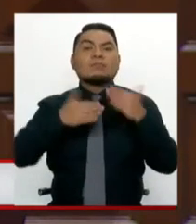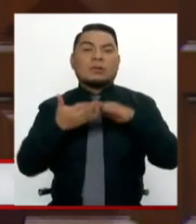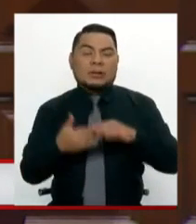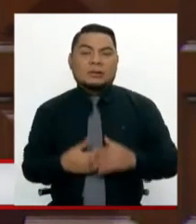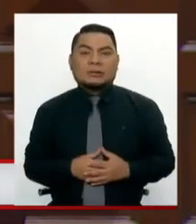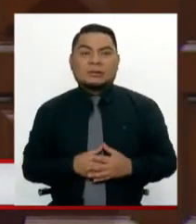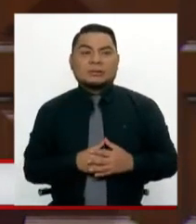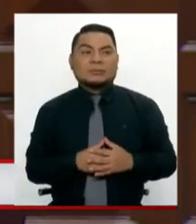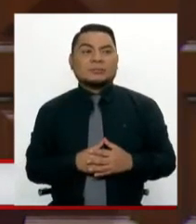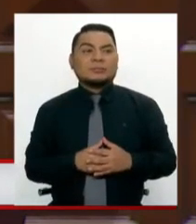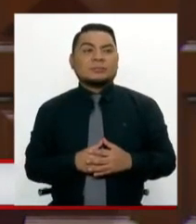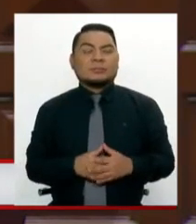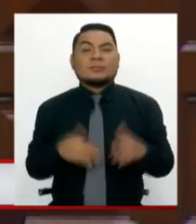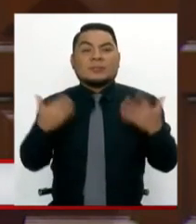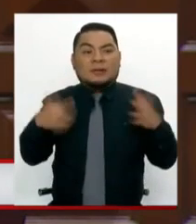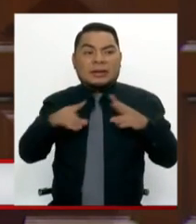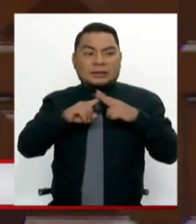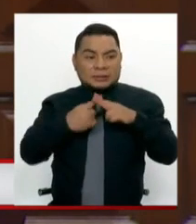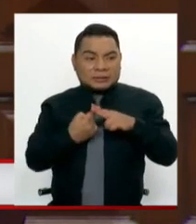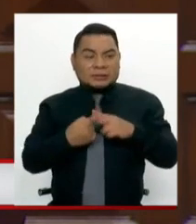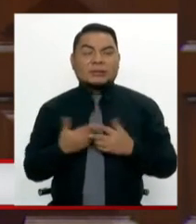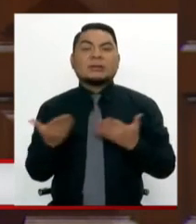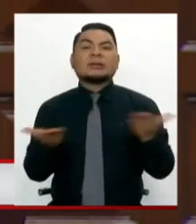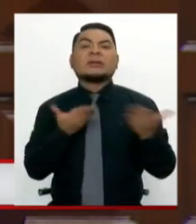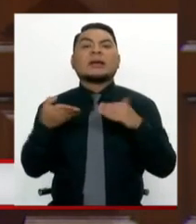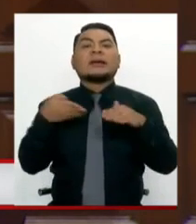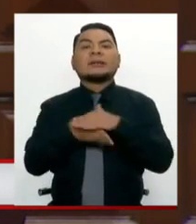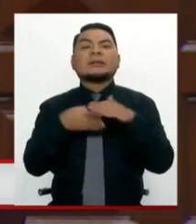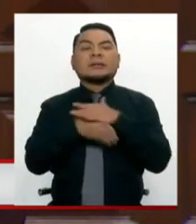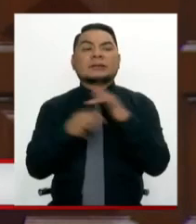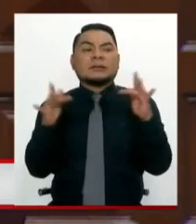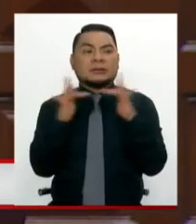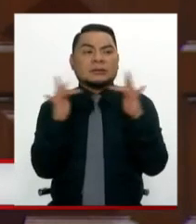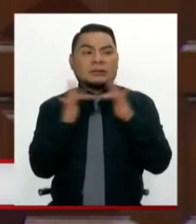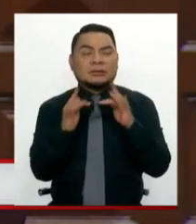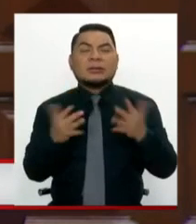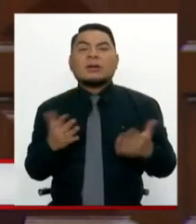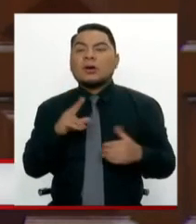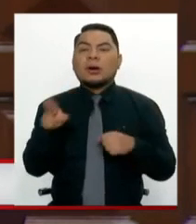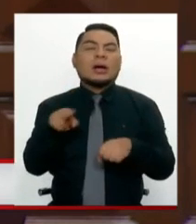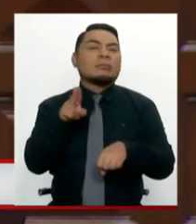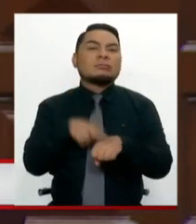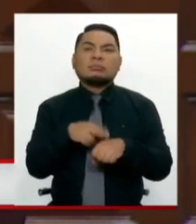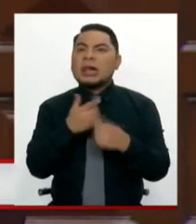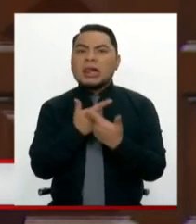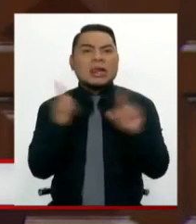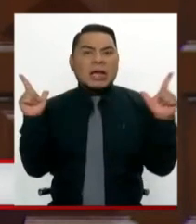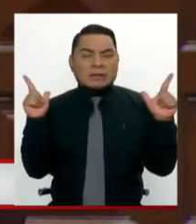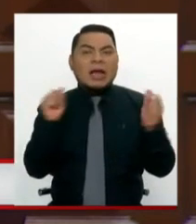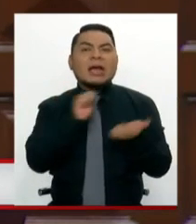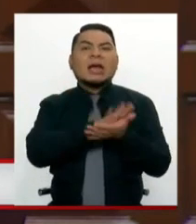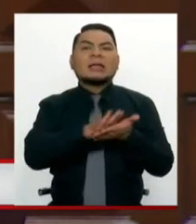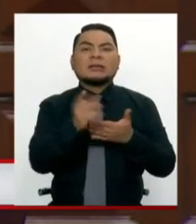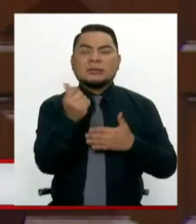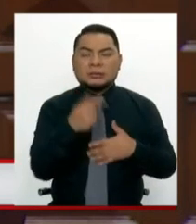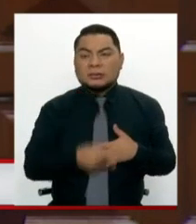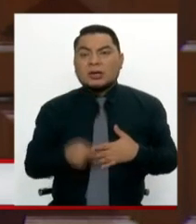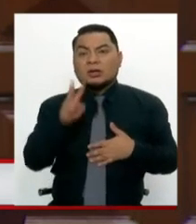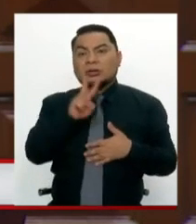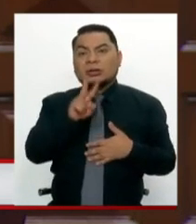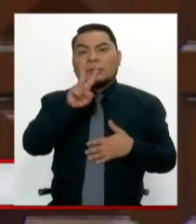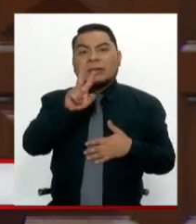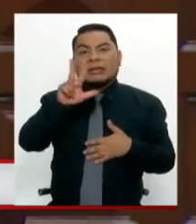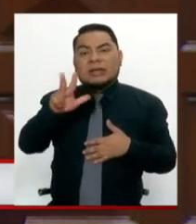pobladores. Se dio inicio el servicio de acceso al Internet de manera libre y gratuita en 223